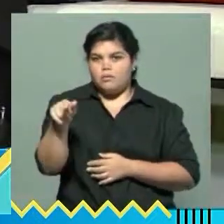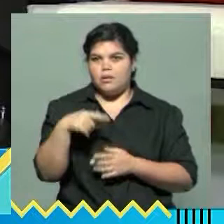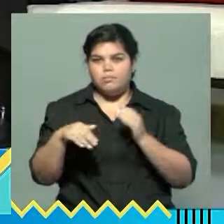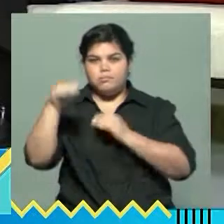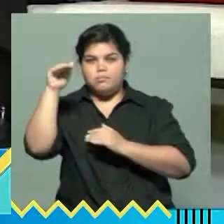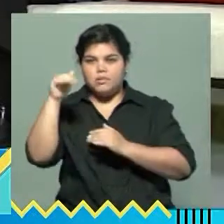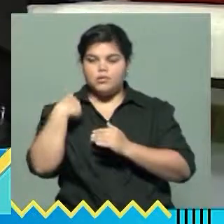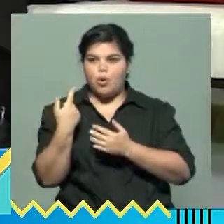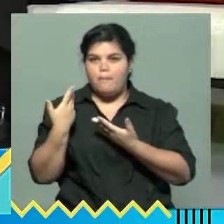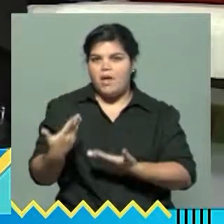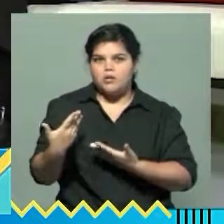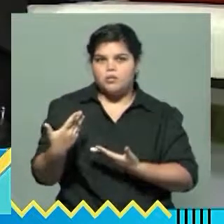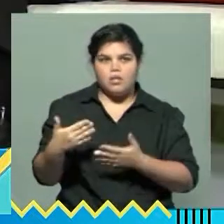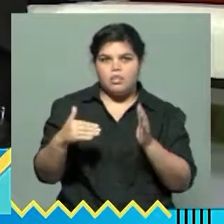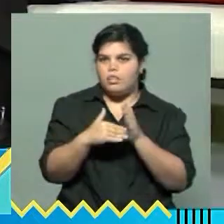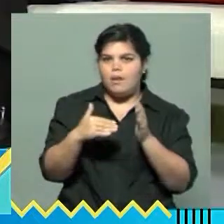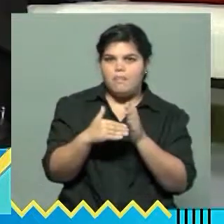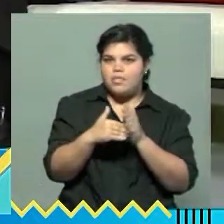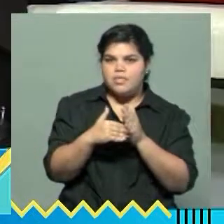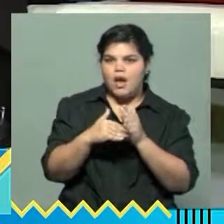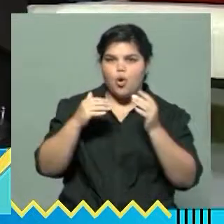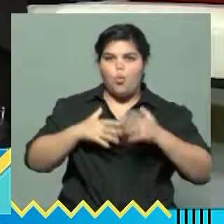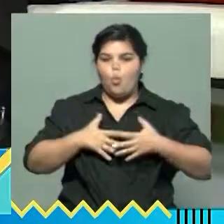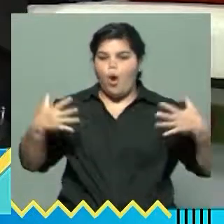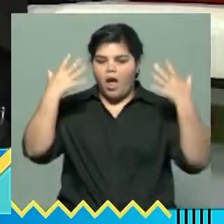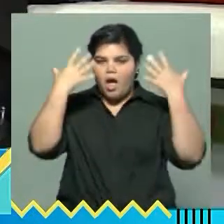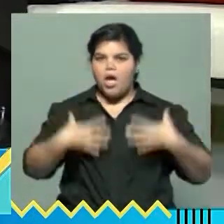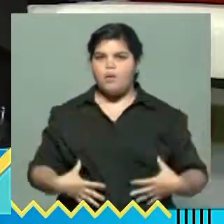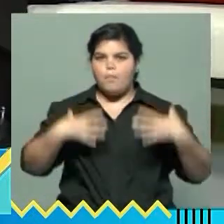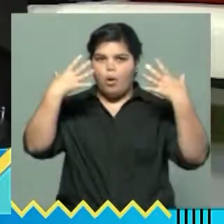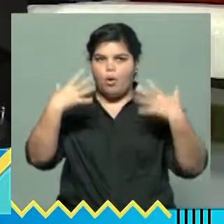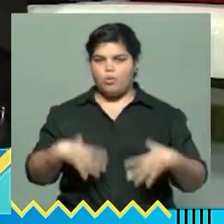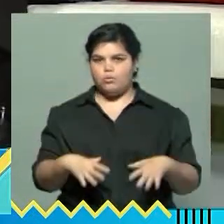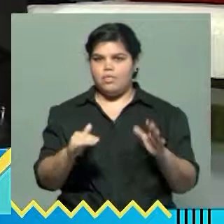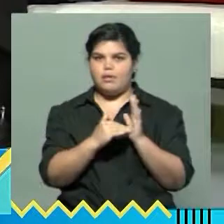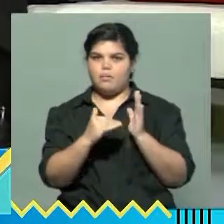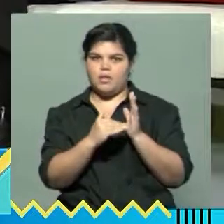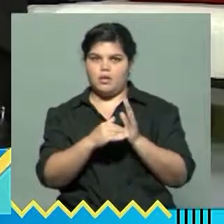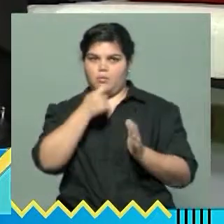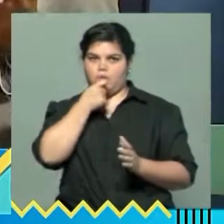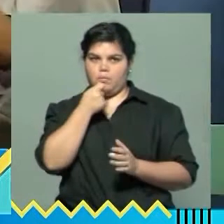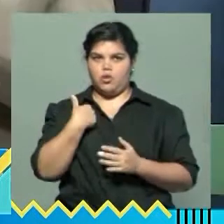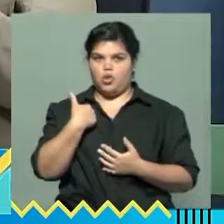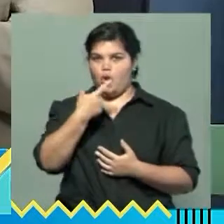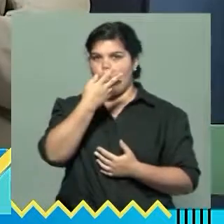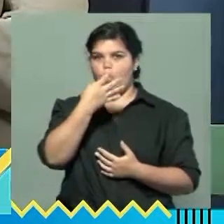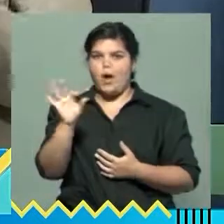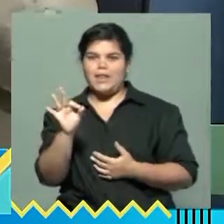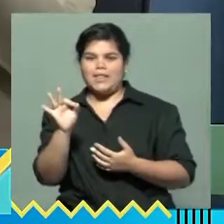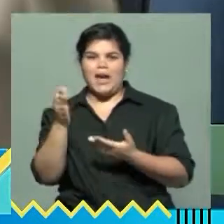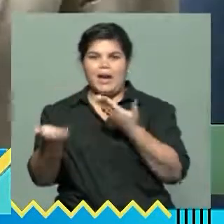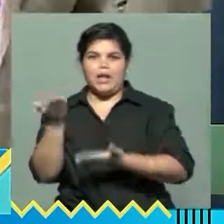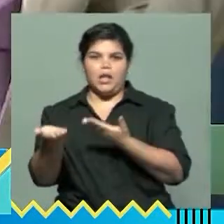pero tiene que ver con el tamaño corporal. Bien. Entonces, si comparas mi cerebro, que pesa un 40 kilos mojado, con el de una